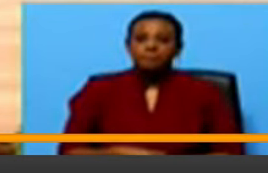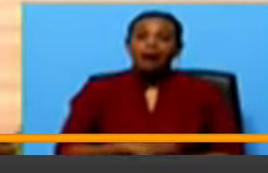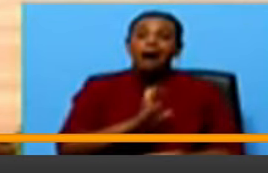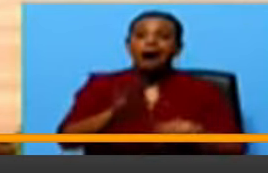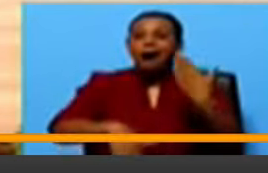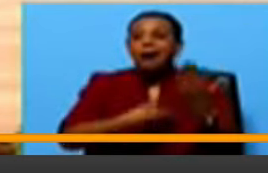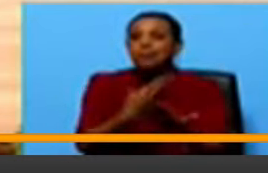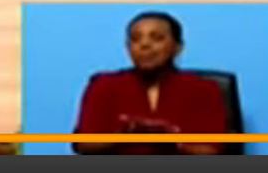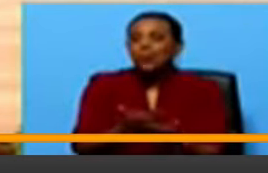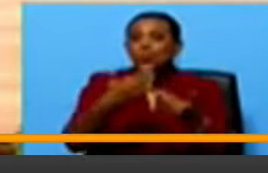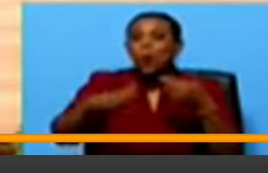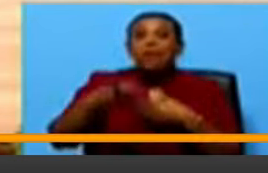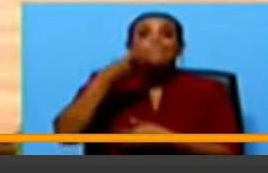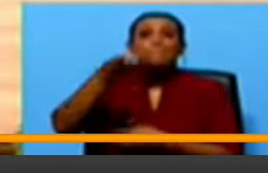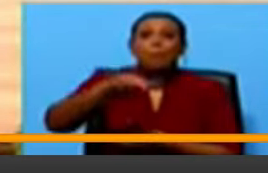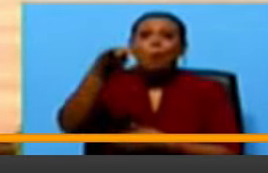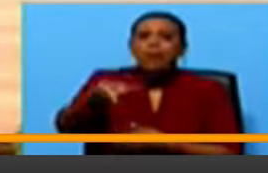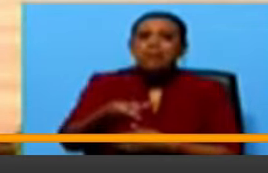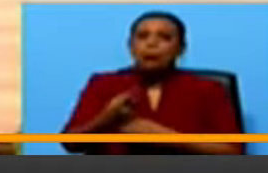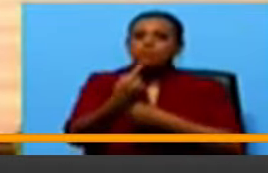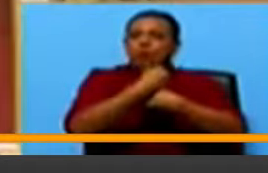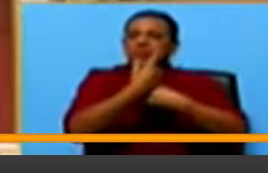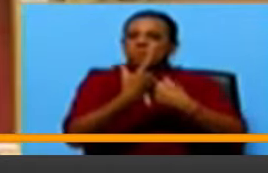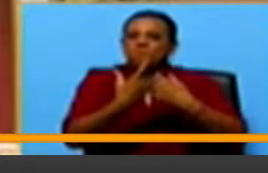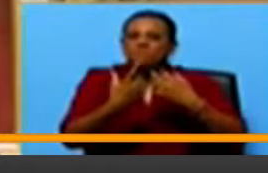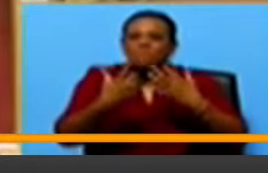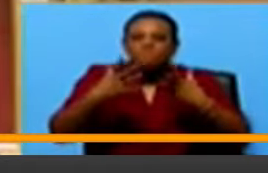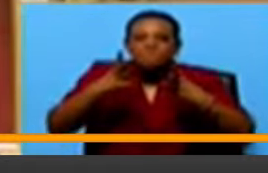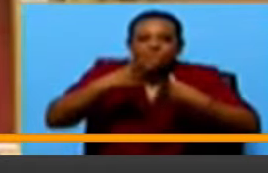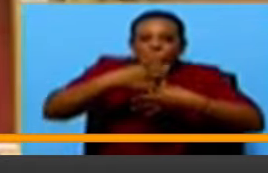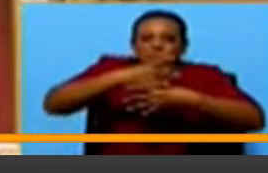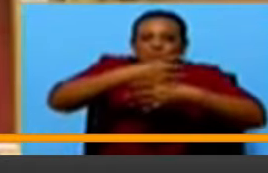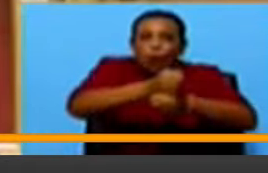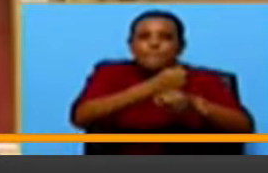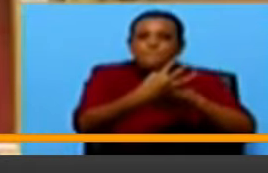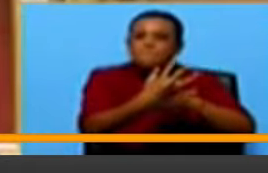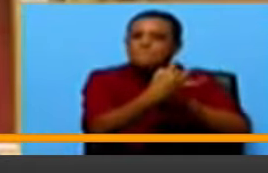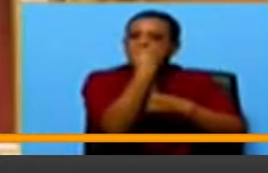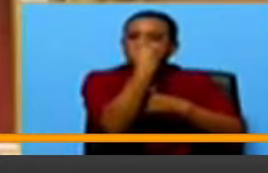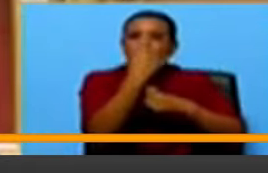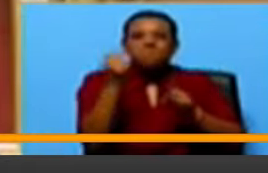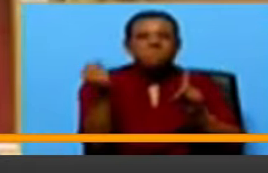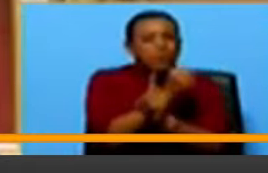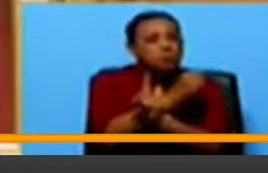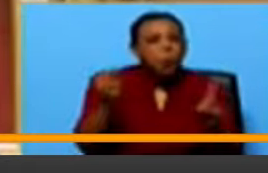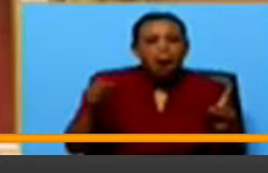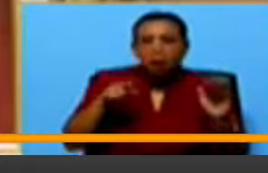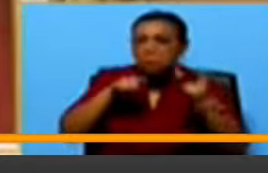hasta la política de máxima presión, chantaje y agresión.